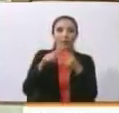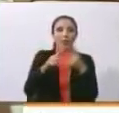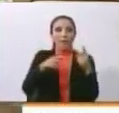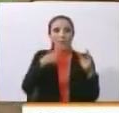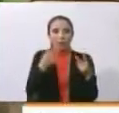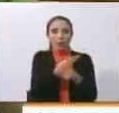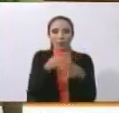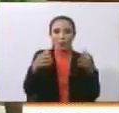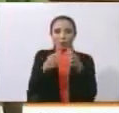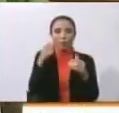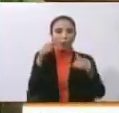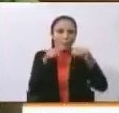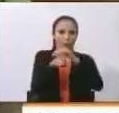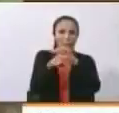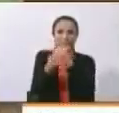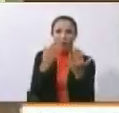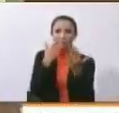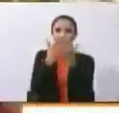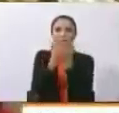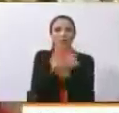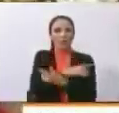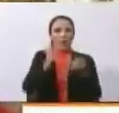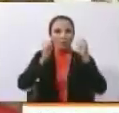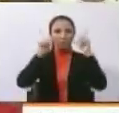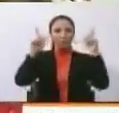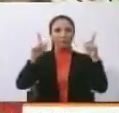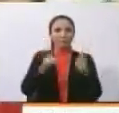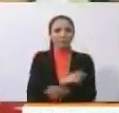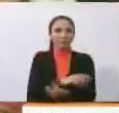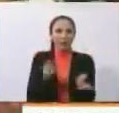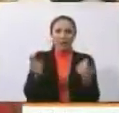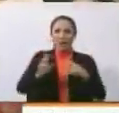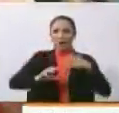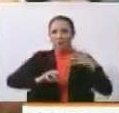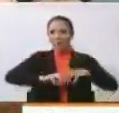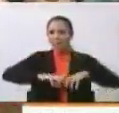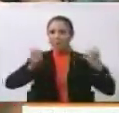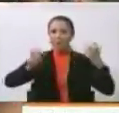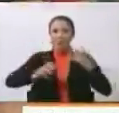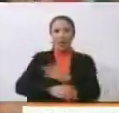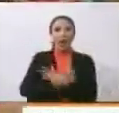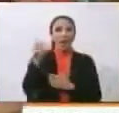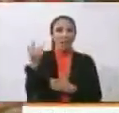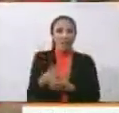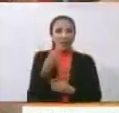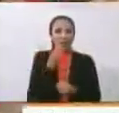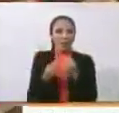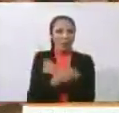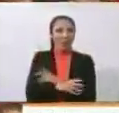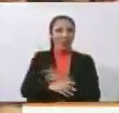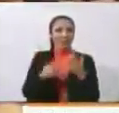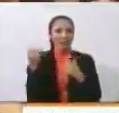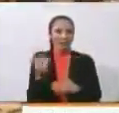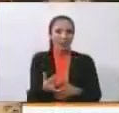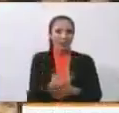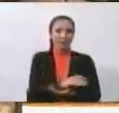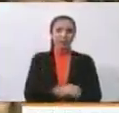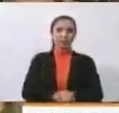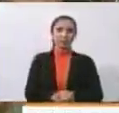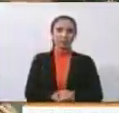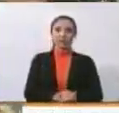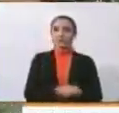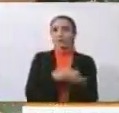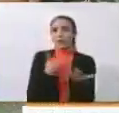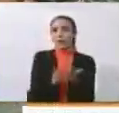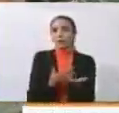para los negocios y para hacer frente al negocio, armar un escándalo donde estén haciendo especulación con los precios. Hasta que llegue la